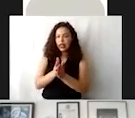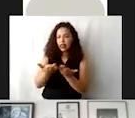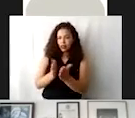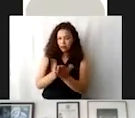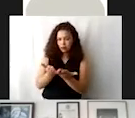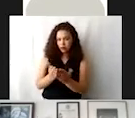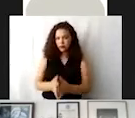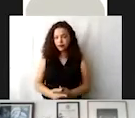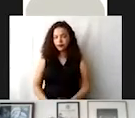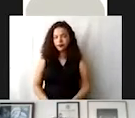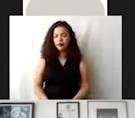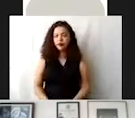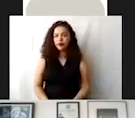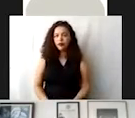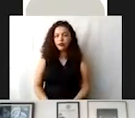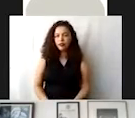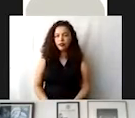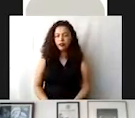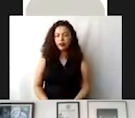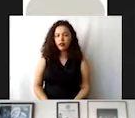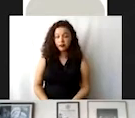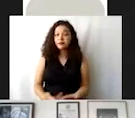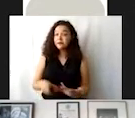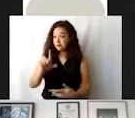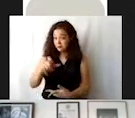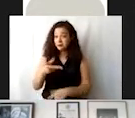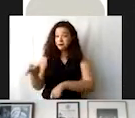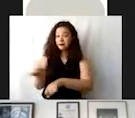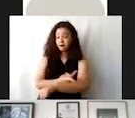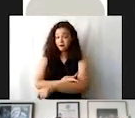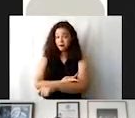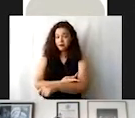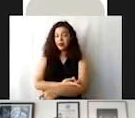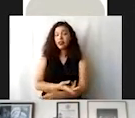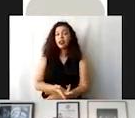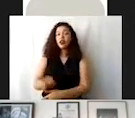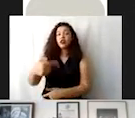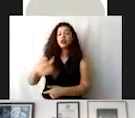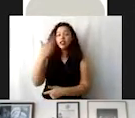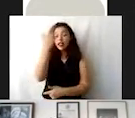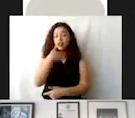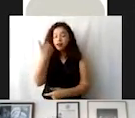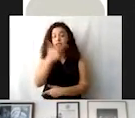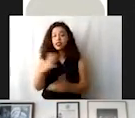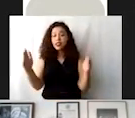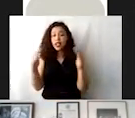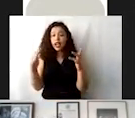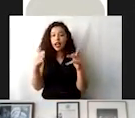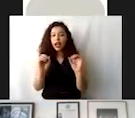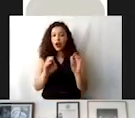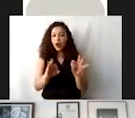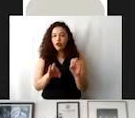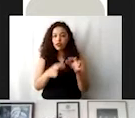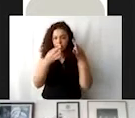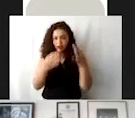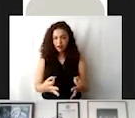no, y ha pasado que a veces, hasta que no vayan a hacer la verificación del domicilio, viene la devolución,